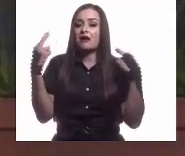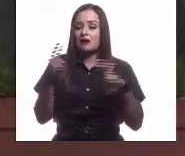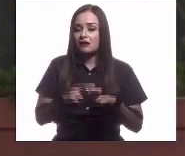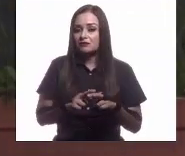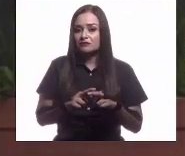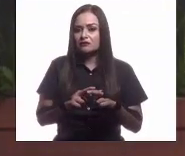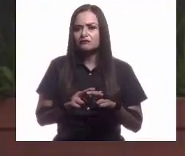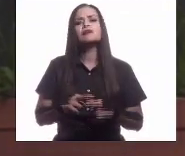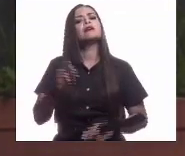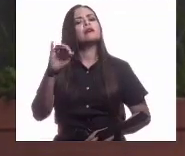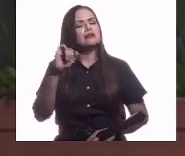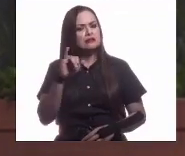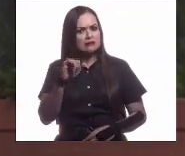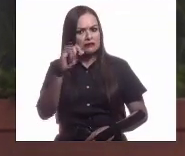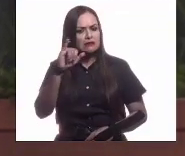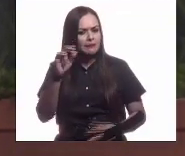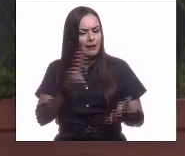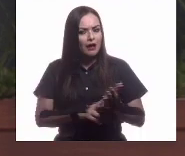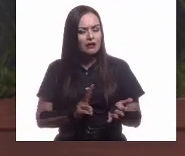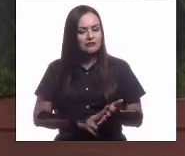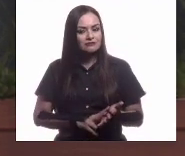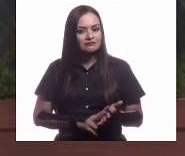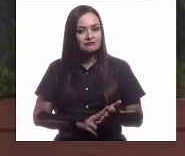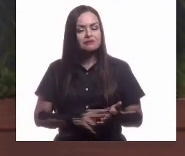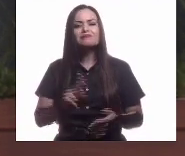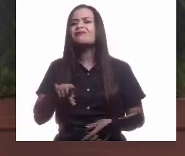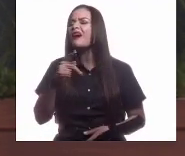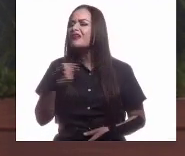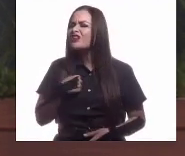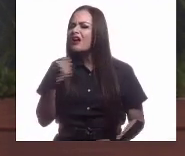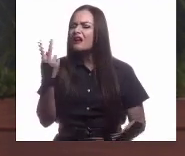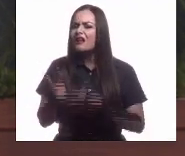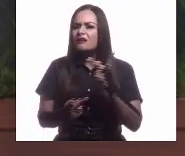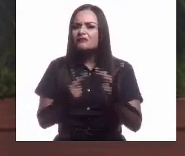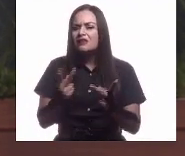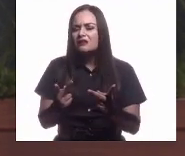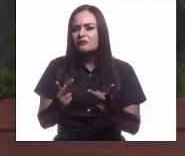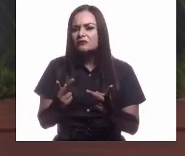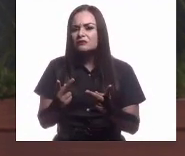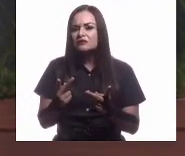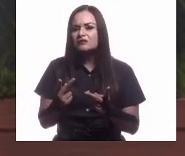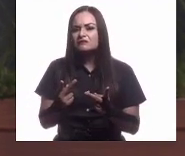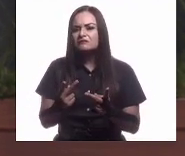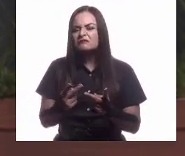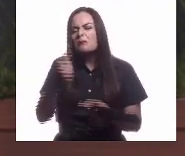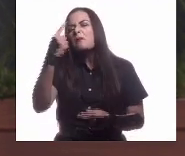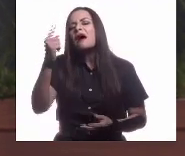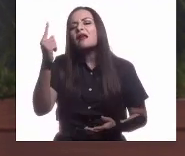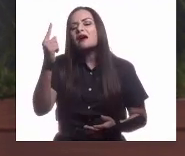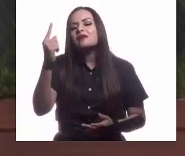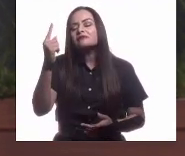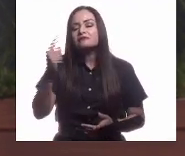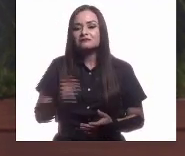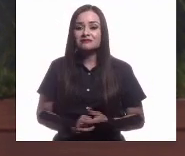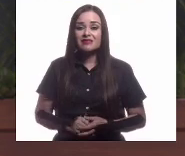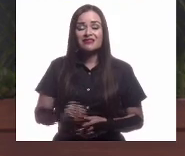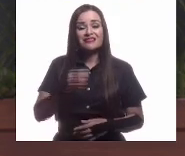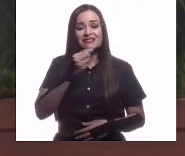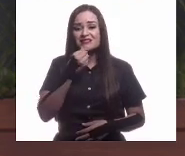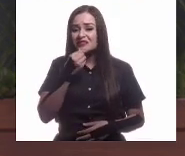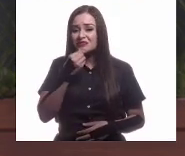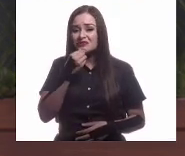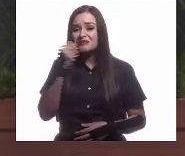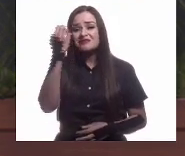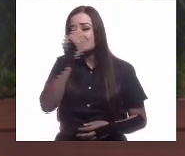Y todo eso, por supuesto, que vale. Pero les pregunto yo, ¿de qué sirve todo eso si nuestros niños no pueden llegar